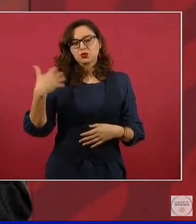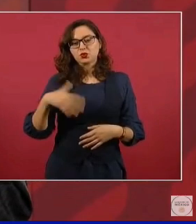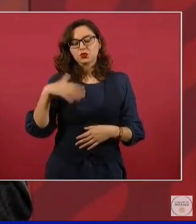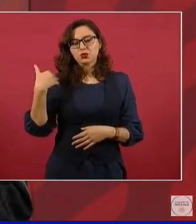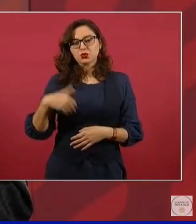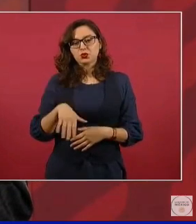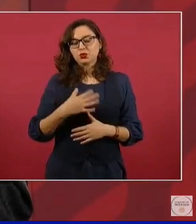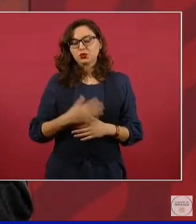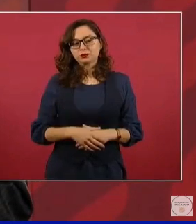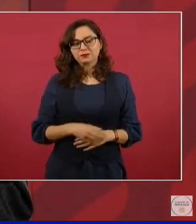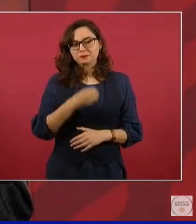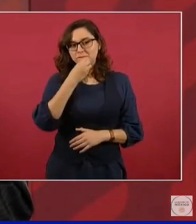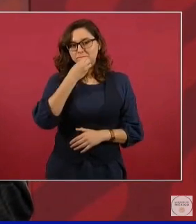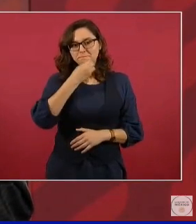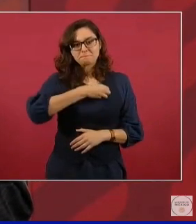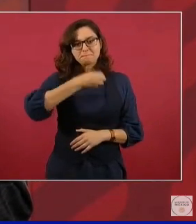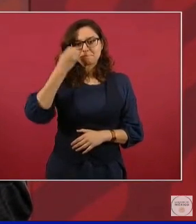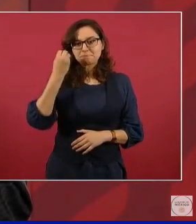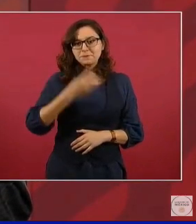lee